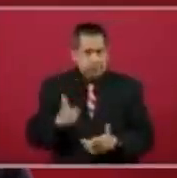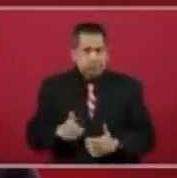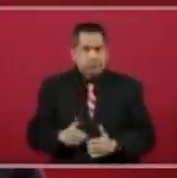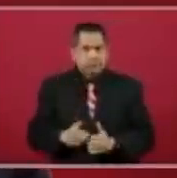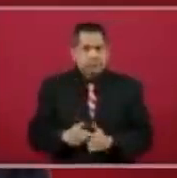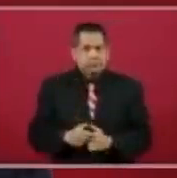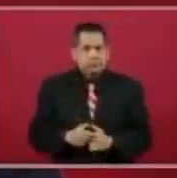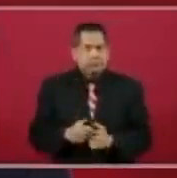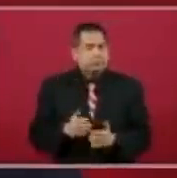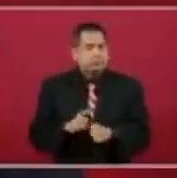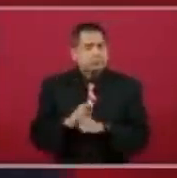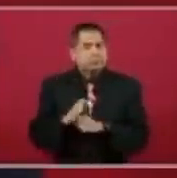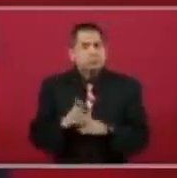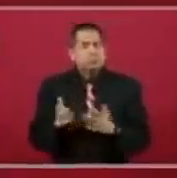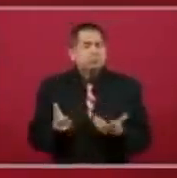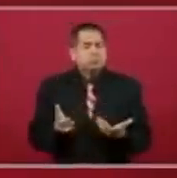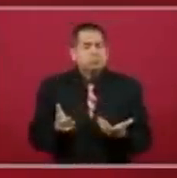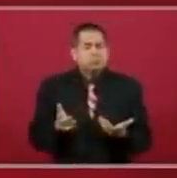¿Qué